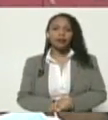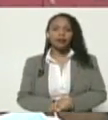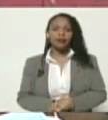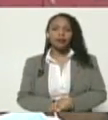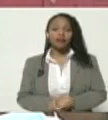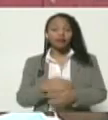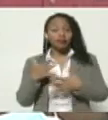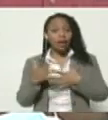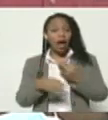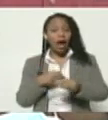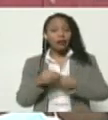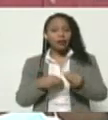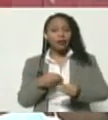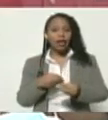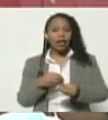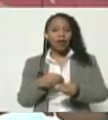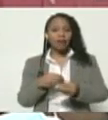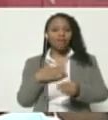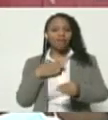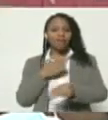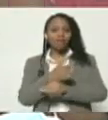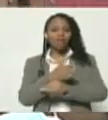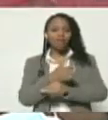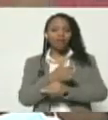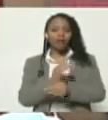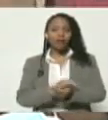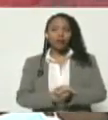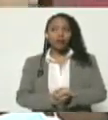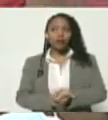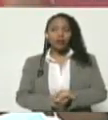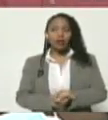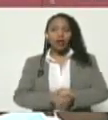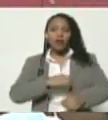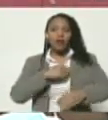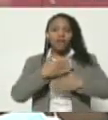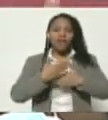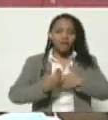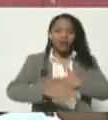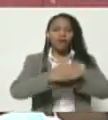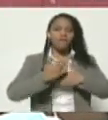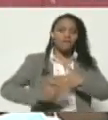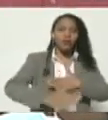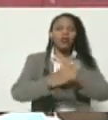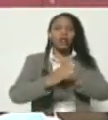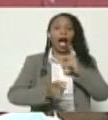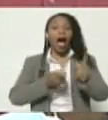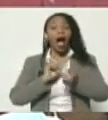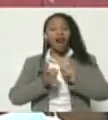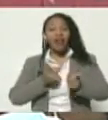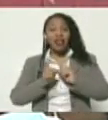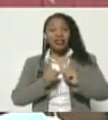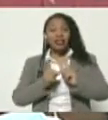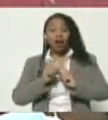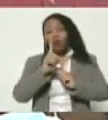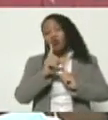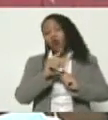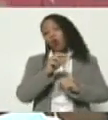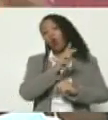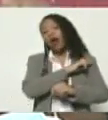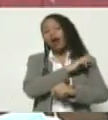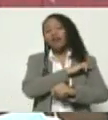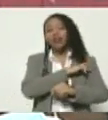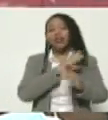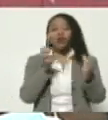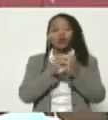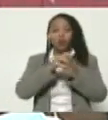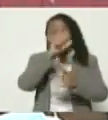que van, como dice uno, al trote, pues avanzando. Y a veces uno de los jefes del partido